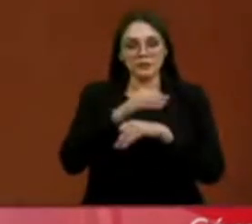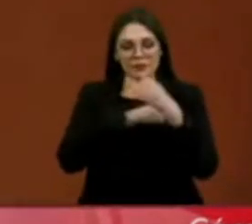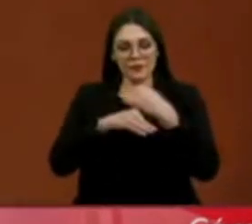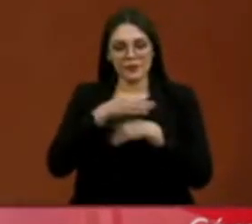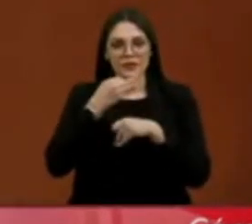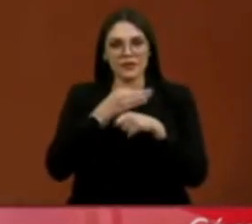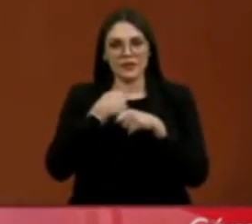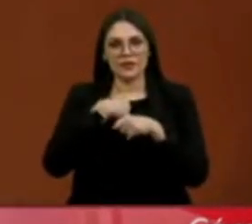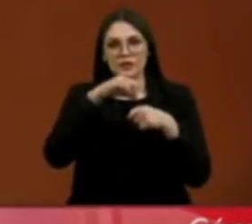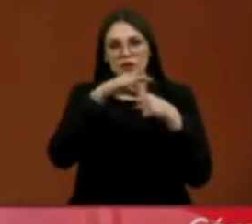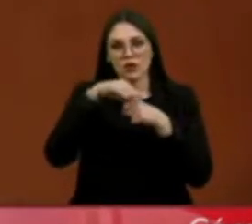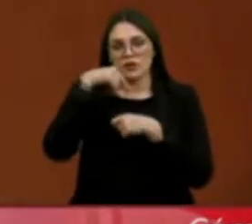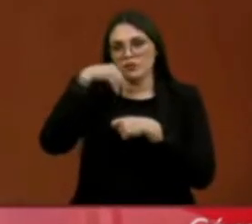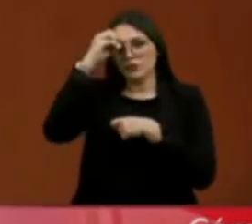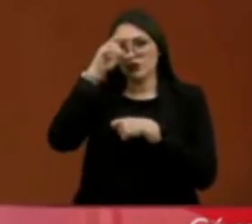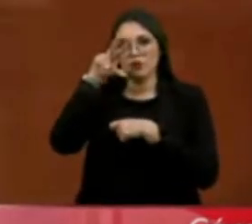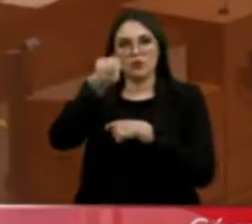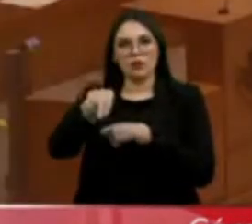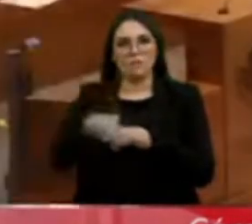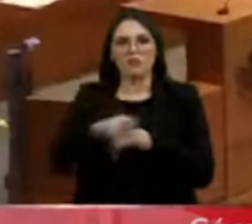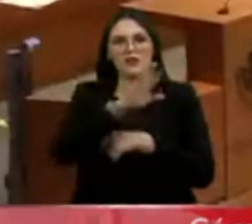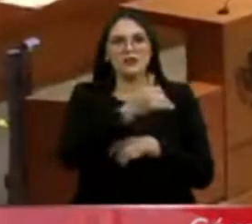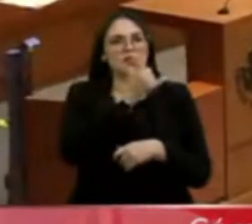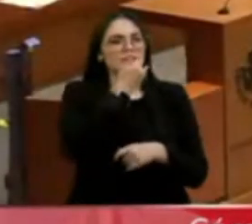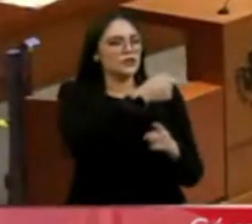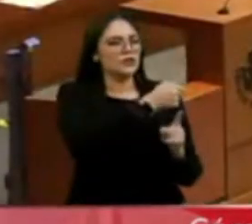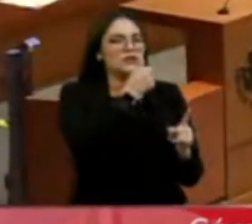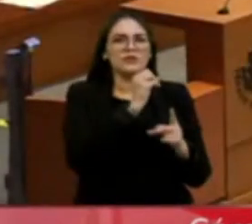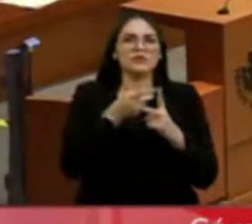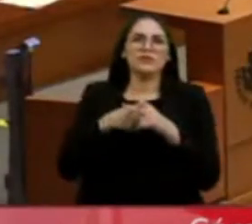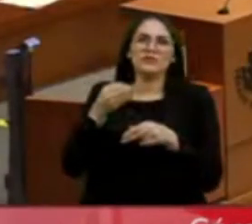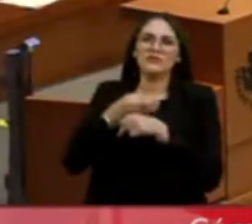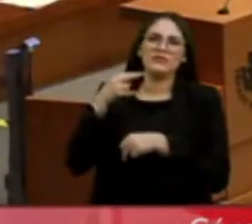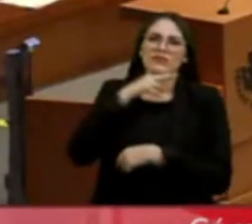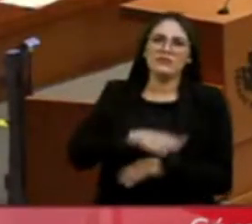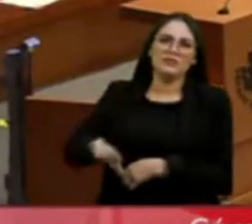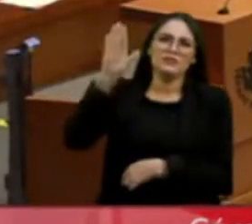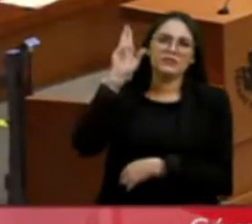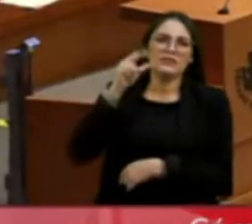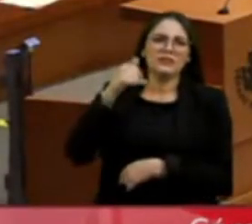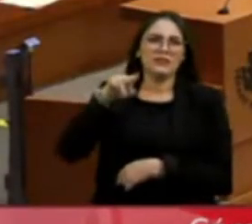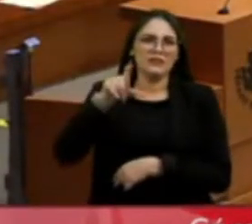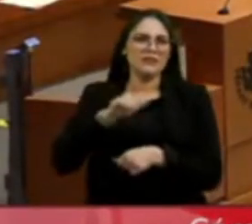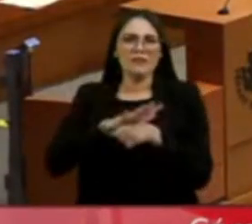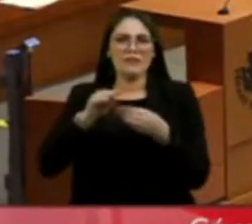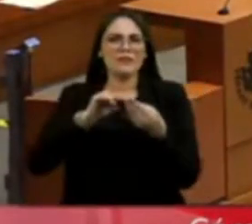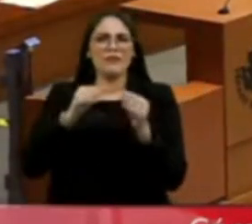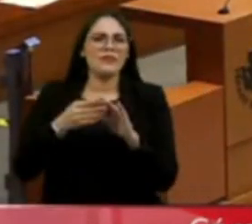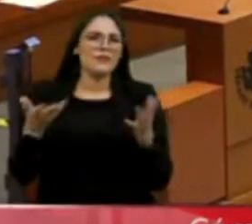la convocatoria. A ver, un momento, senadora Anaya, presidente. Todavía ni empieza y ya me está pidiendo la palabra. Senador Riquelme, ¿con qué objeto?